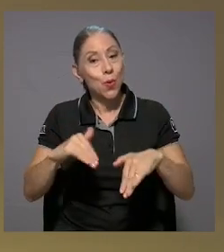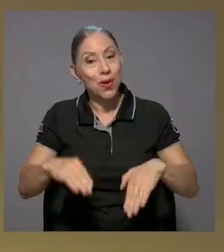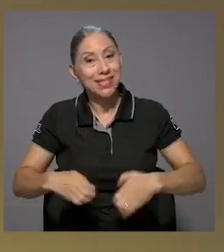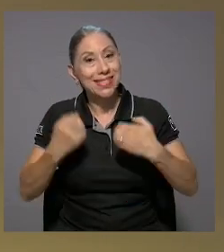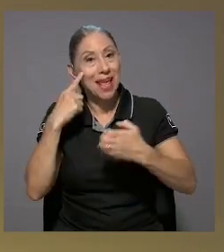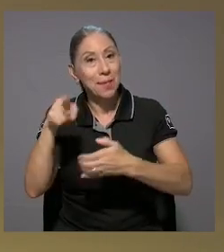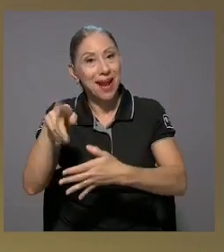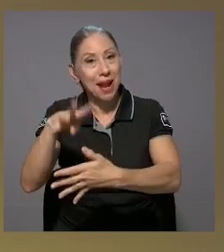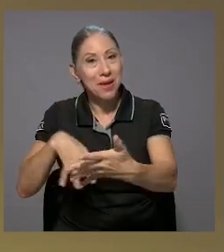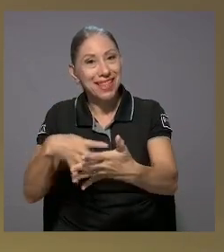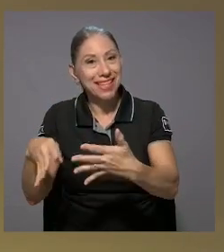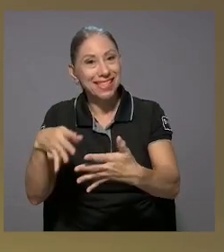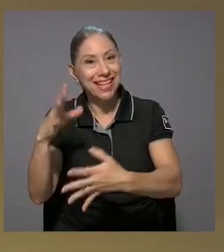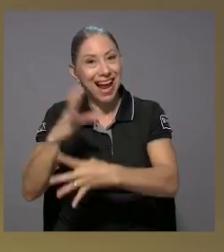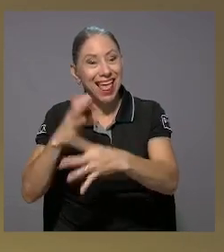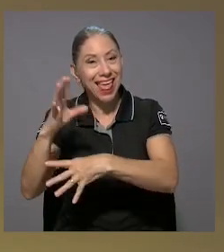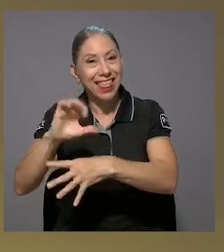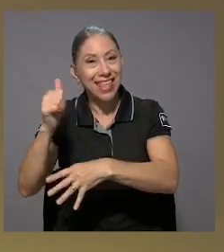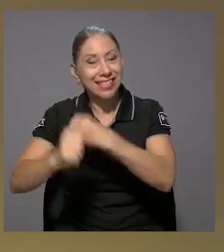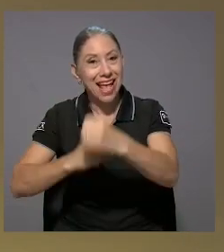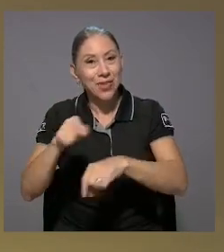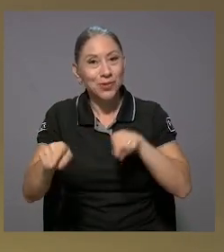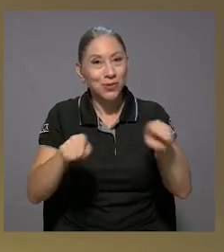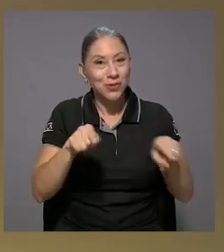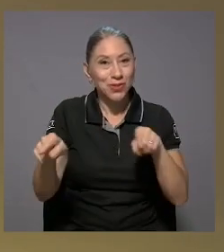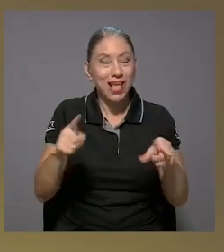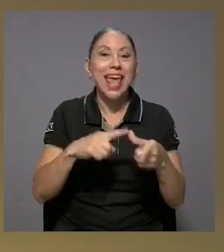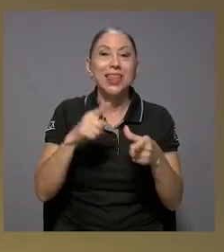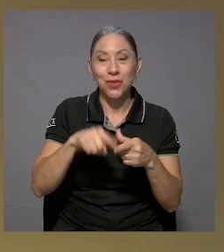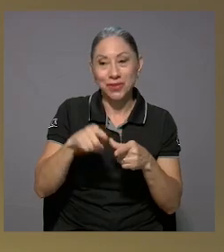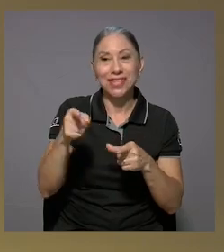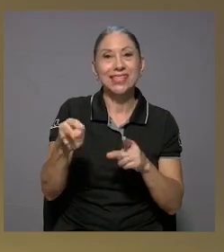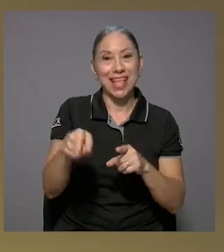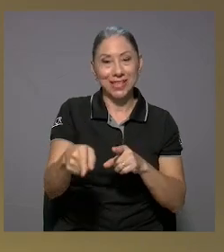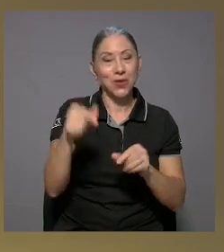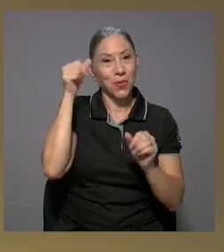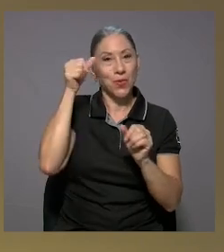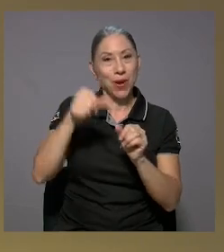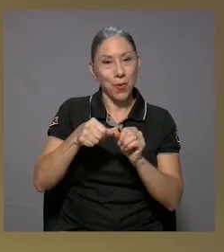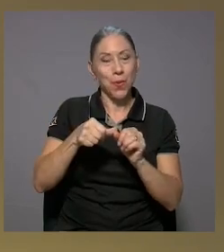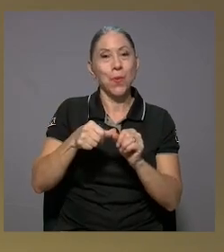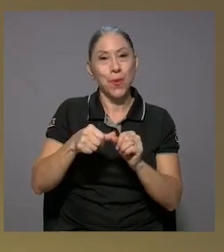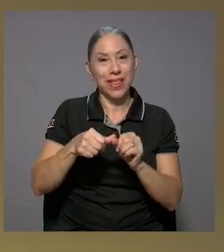para la matriz, que era como cada 10 años. Bueno, eso de alguna manera lo recordé mucho